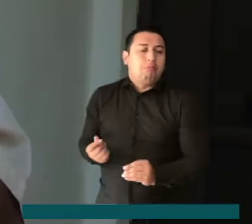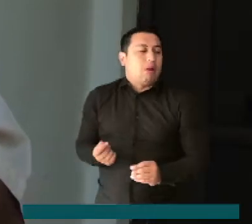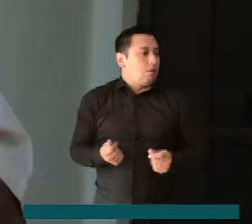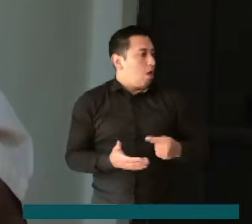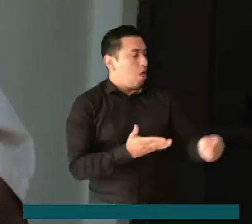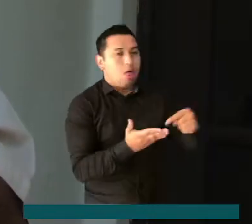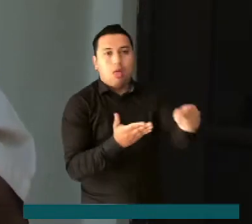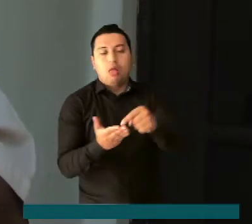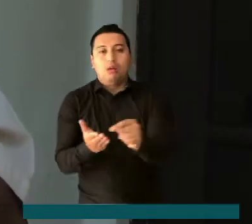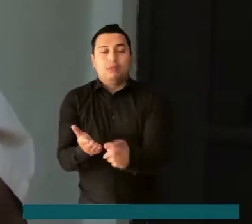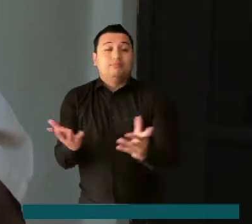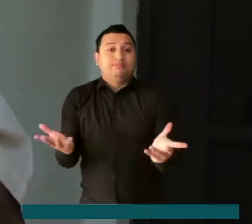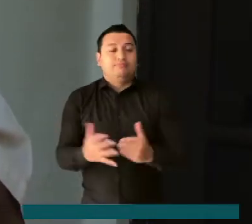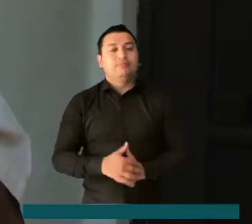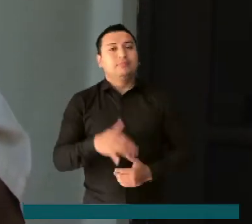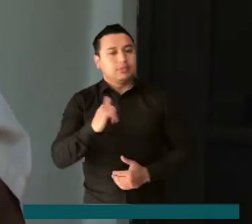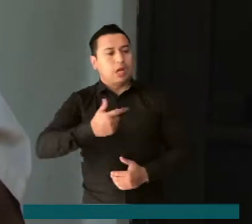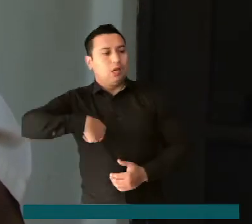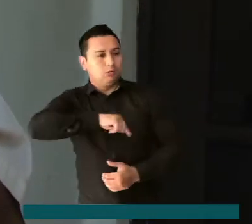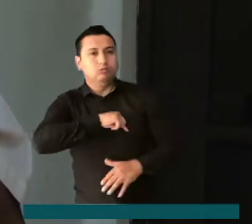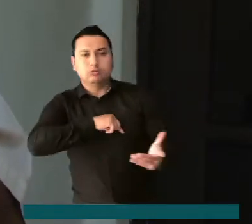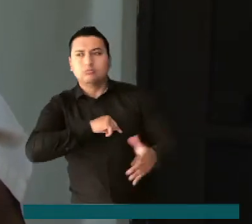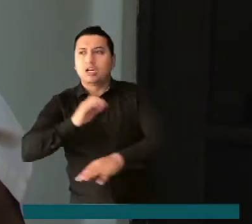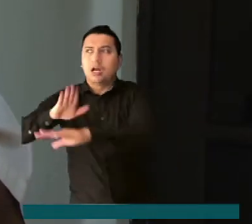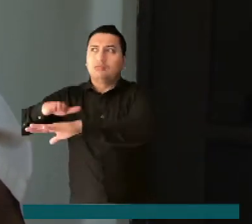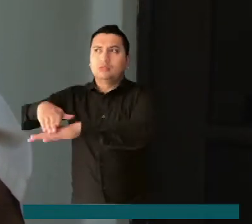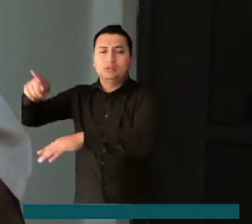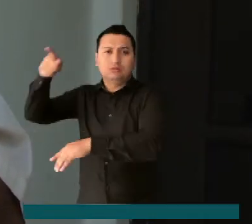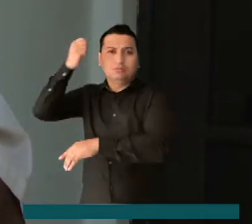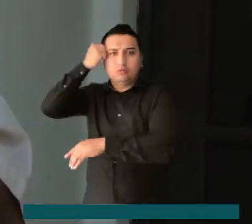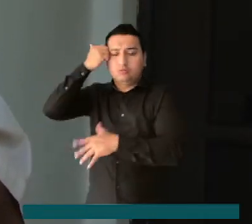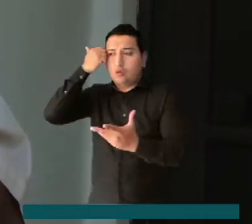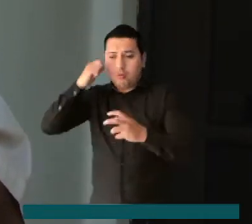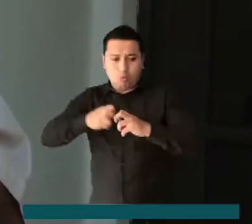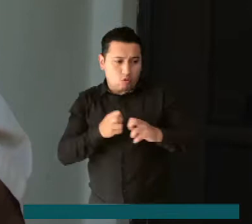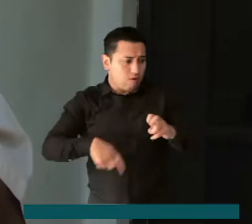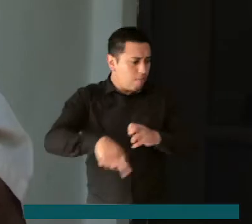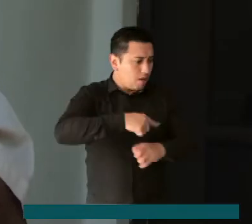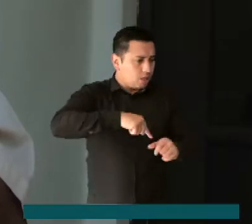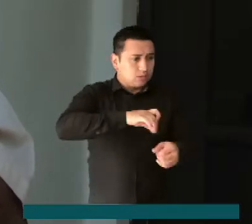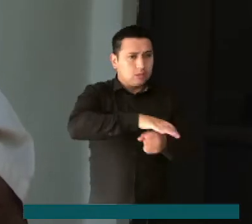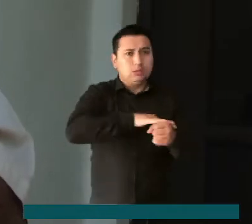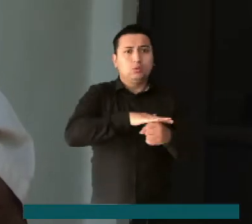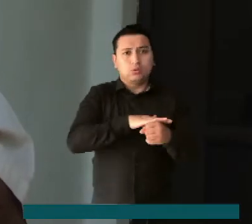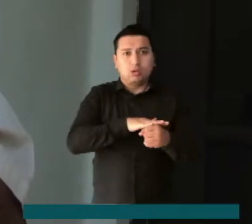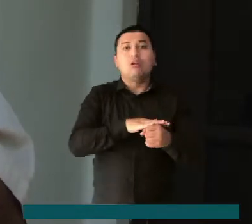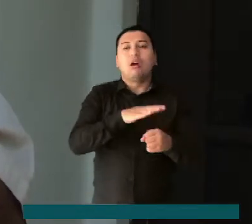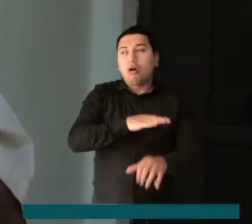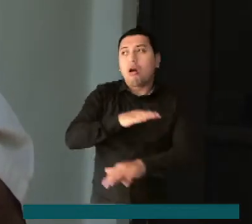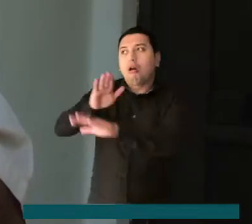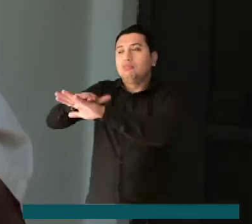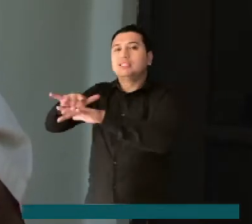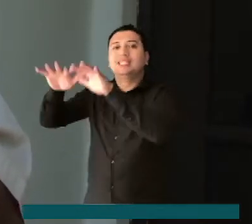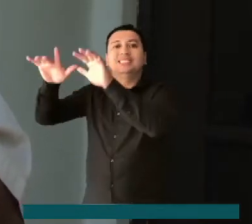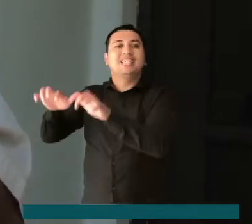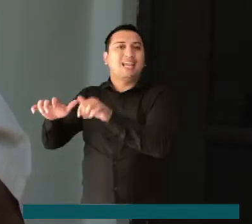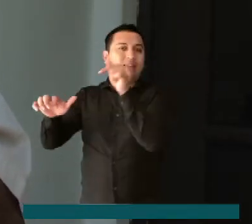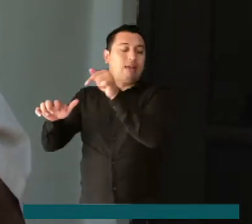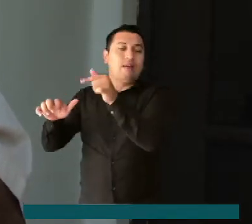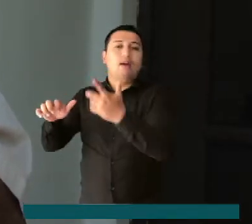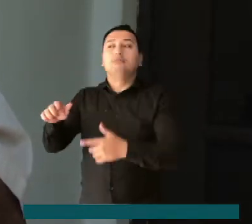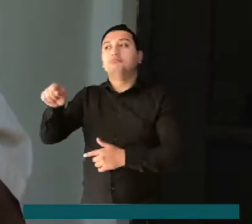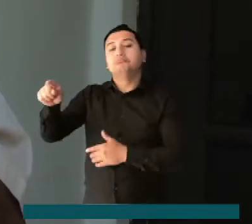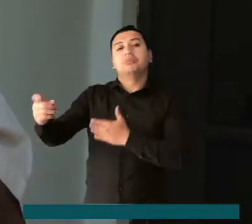conocer la problemática económica en que está pasando en este momento la Secretaría. Y nos dieron a